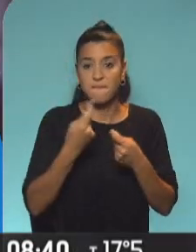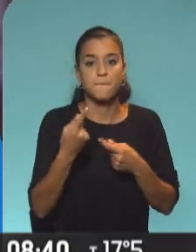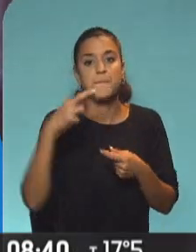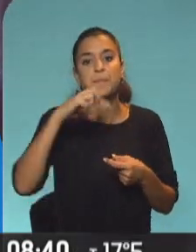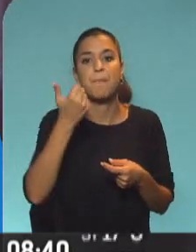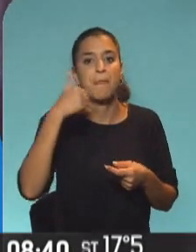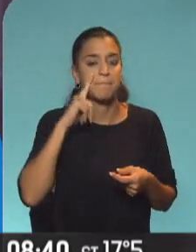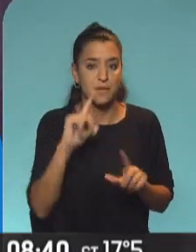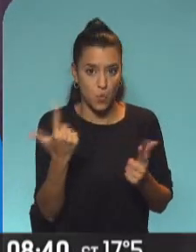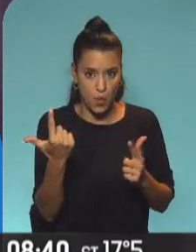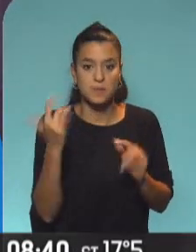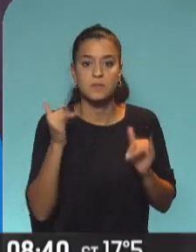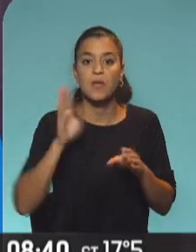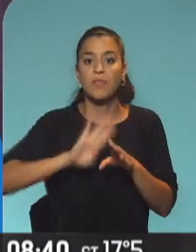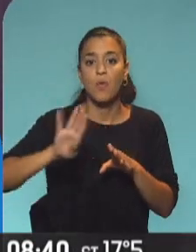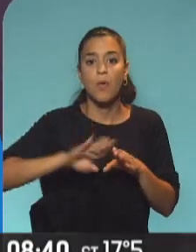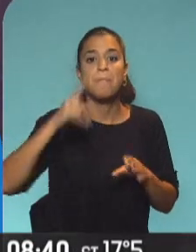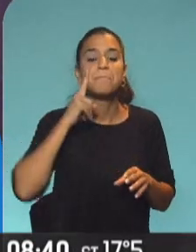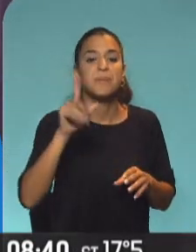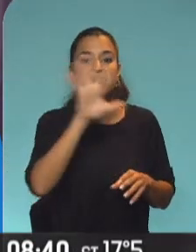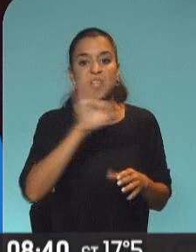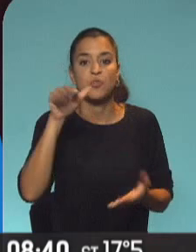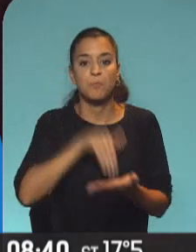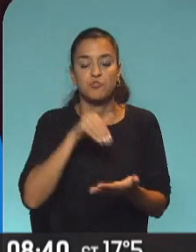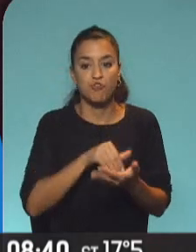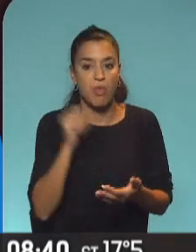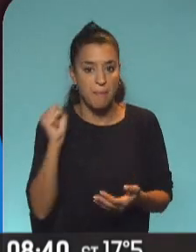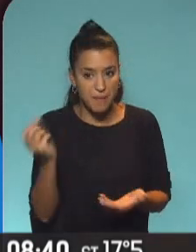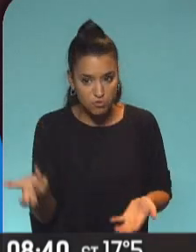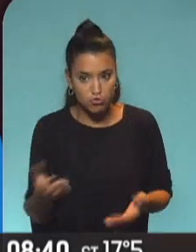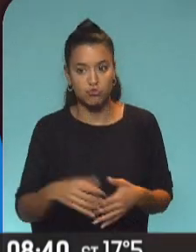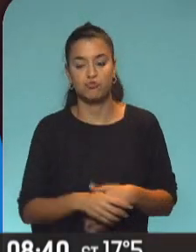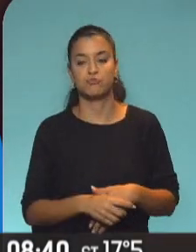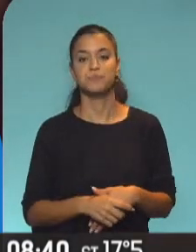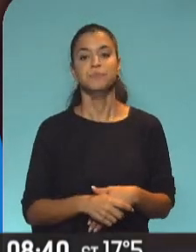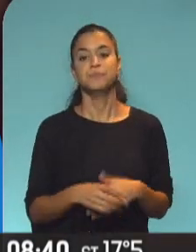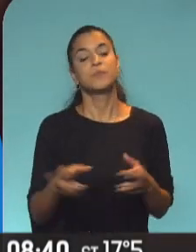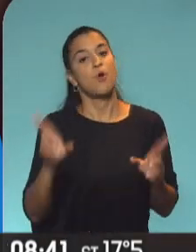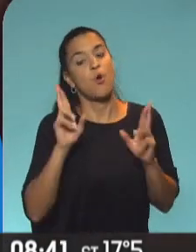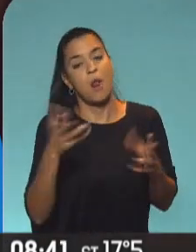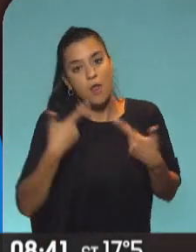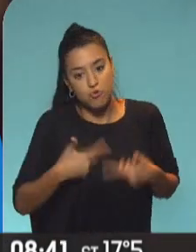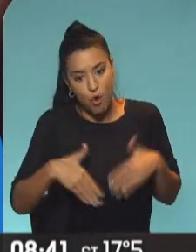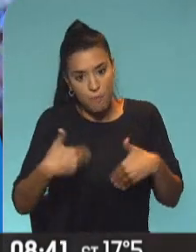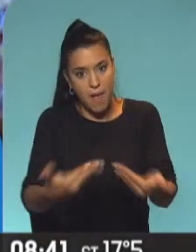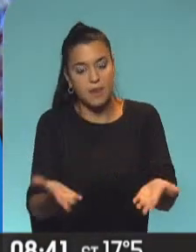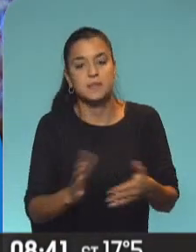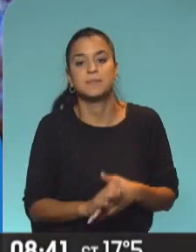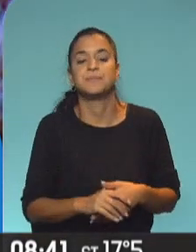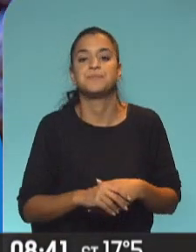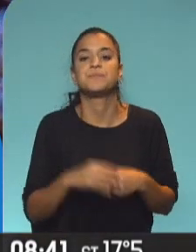Sí, lamentablemente hay una deuda de cerca de 1.500 millones de pesos, que espero que se normalice cuanto antes, porque